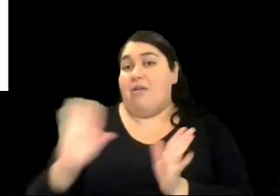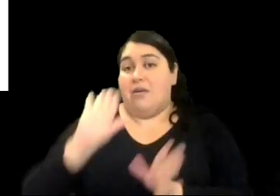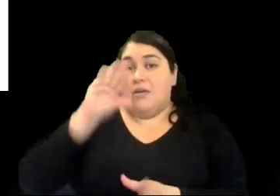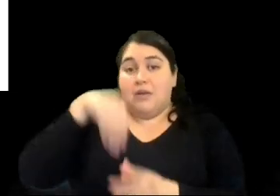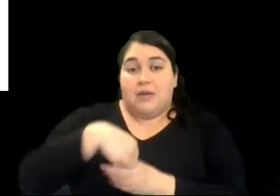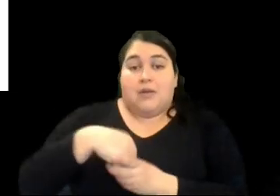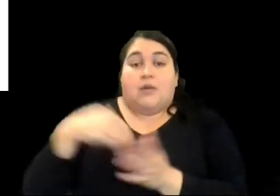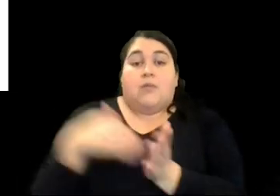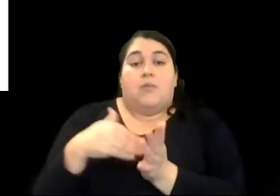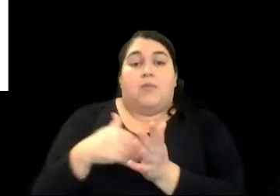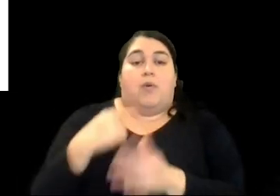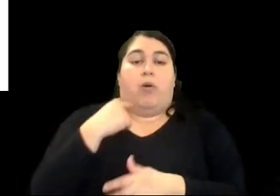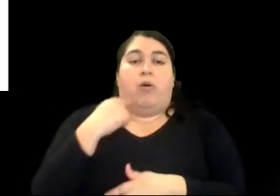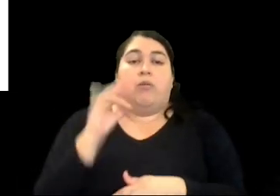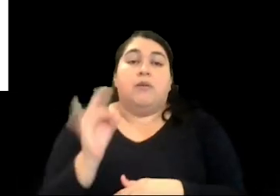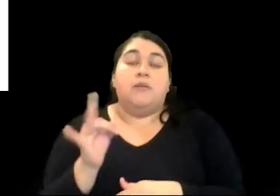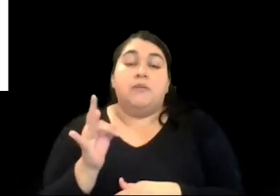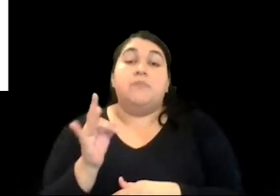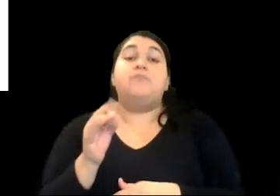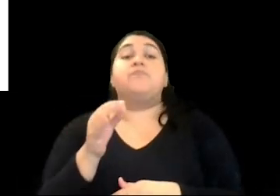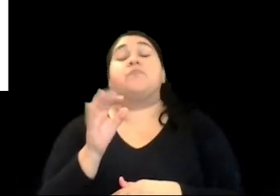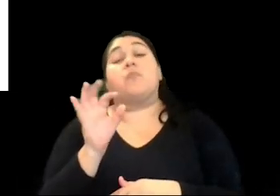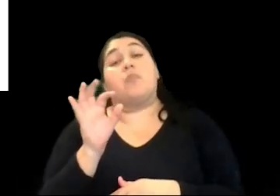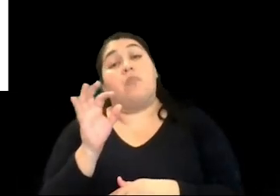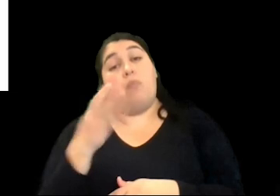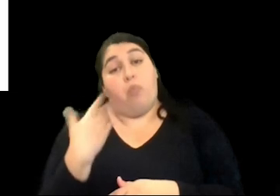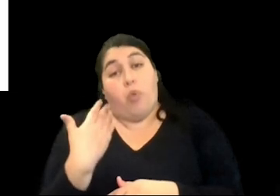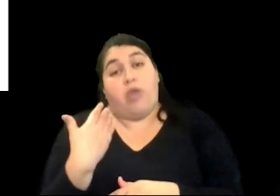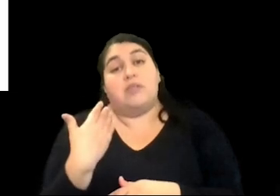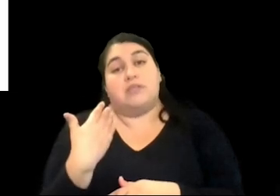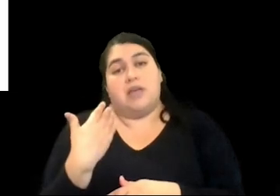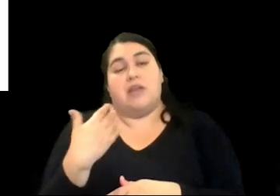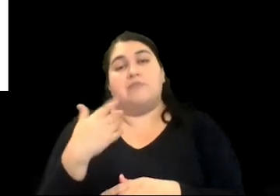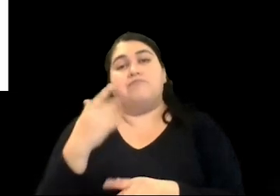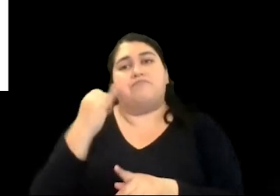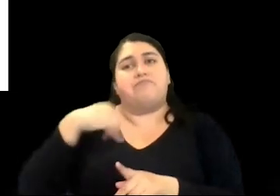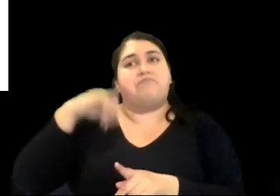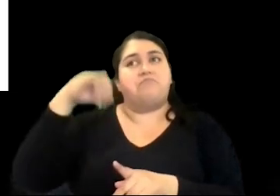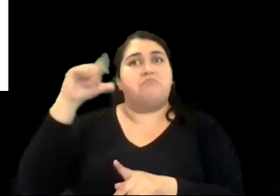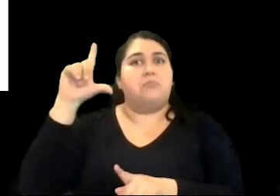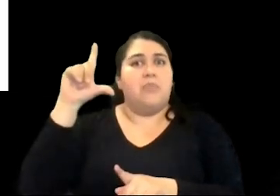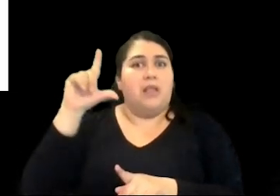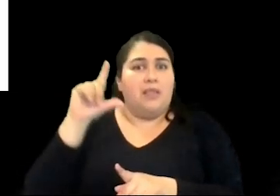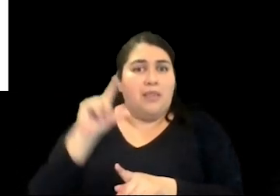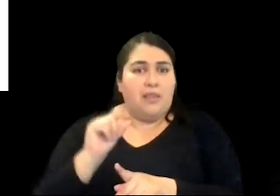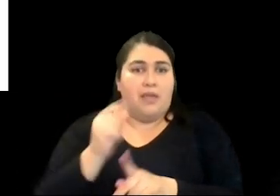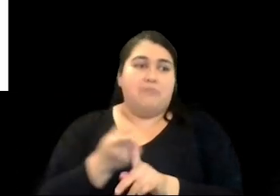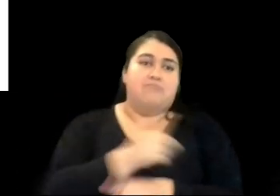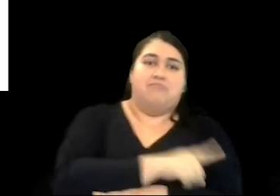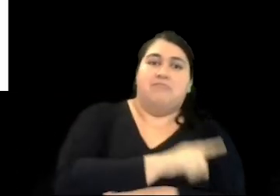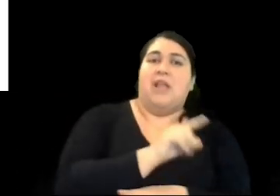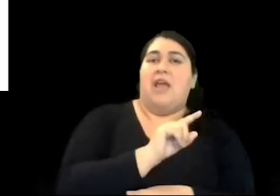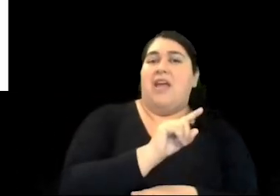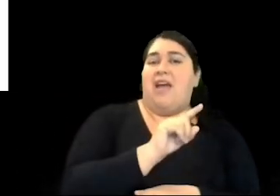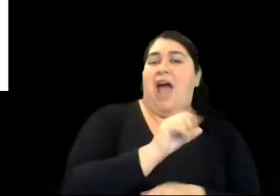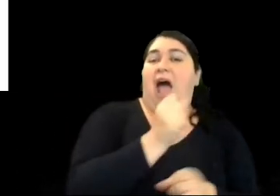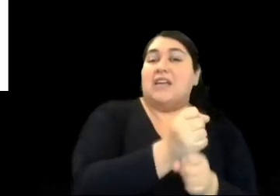13, pero no voy a poder tener una condonación tan importante como tienen el primer grupo de planes.